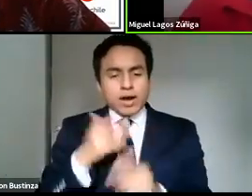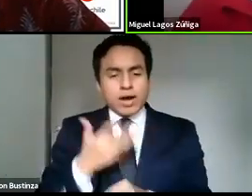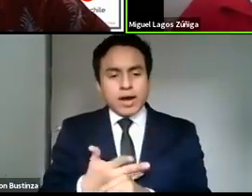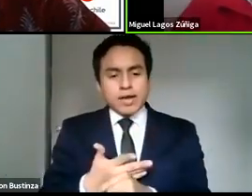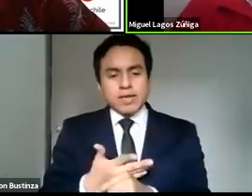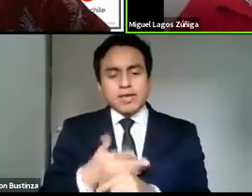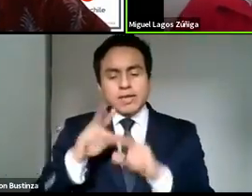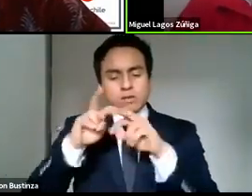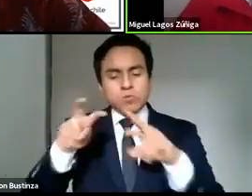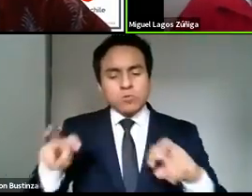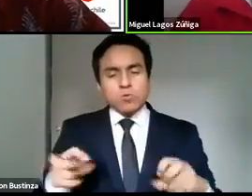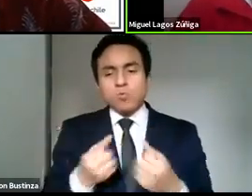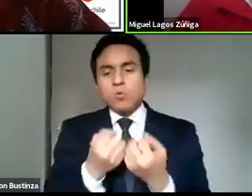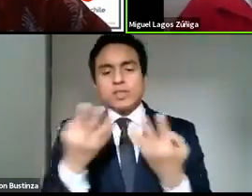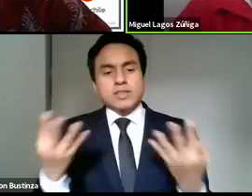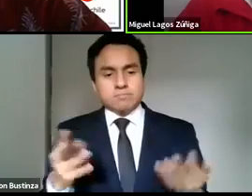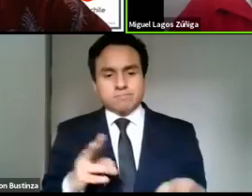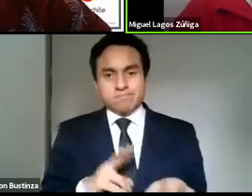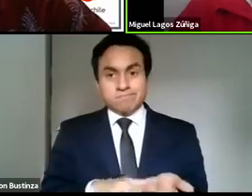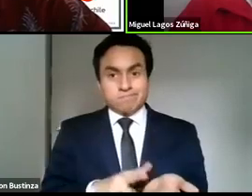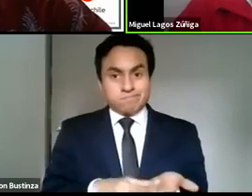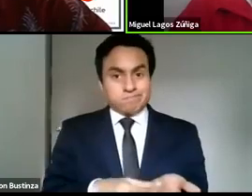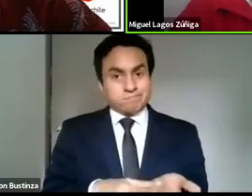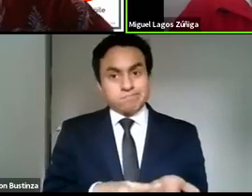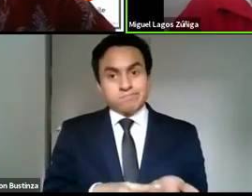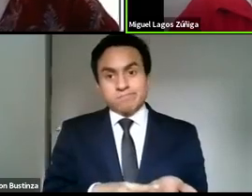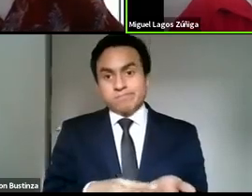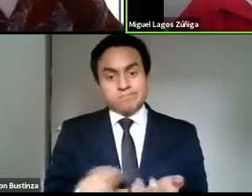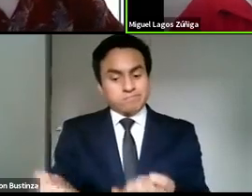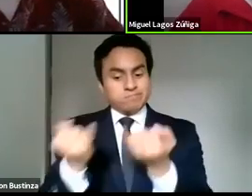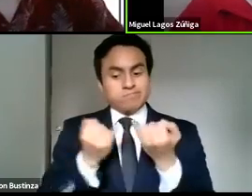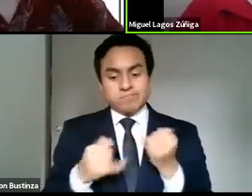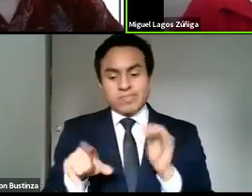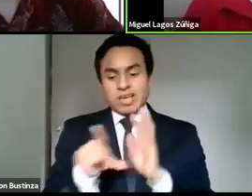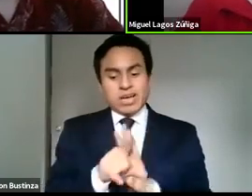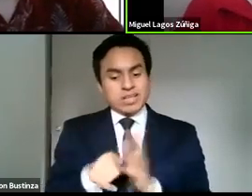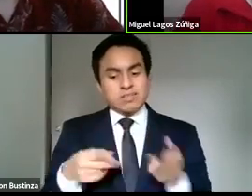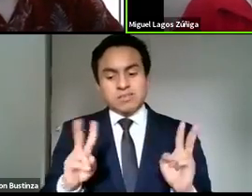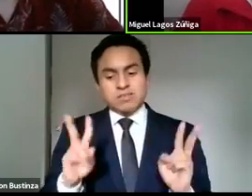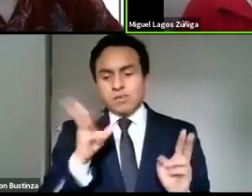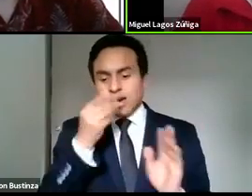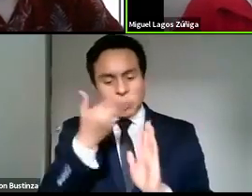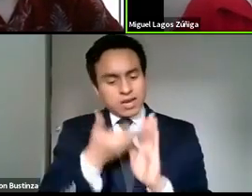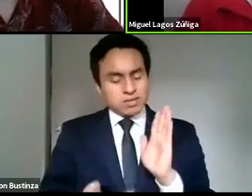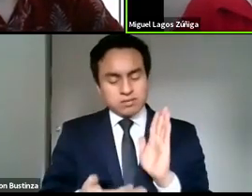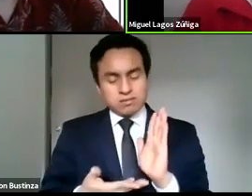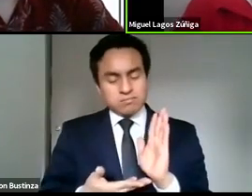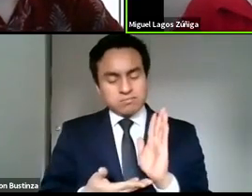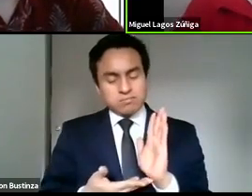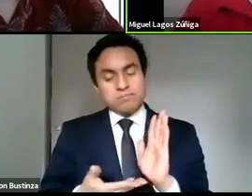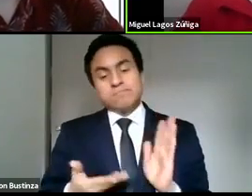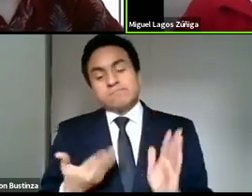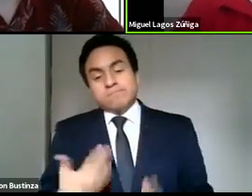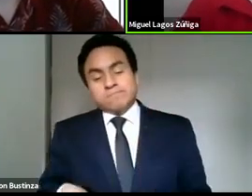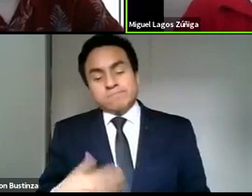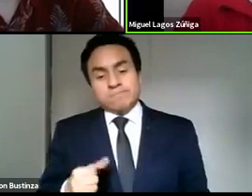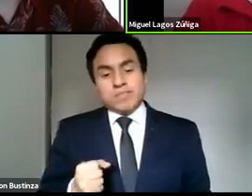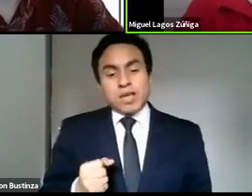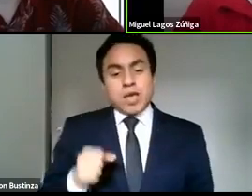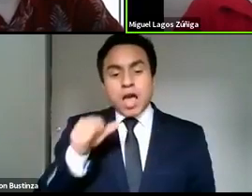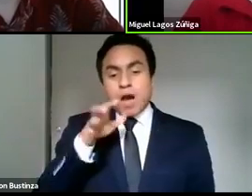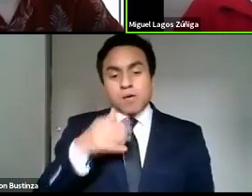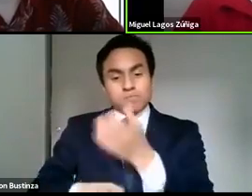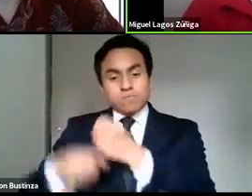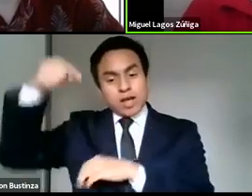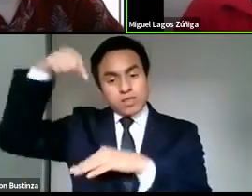cierto estudio? Y la verdad es que existe un vacío legal tan importante que básicamente nuestros pozos,